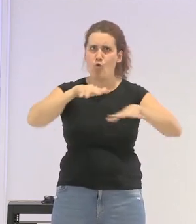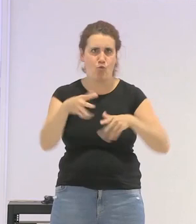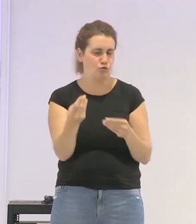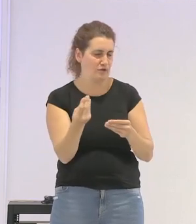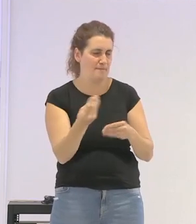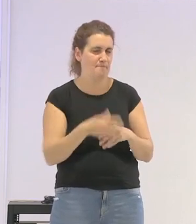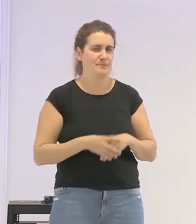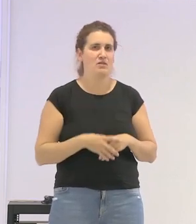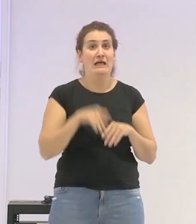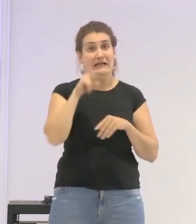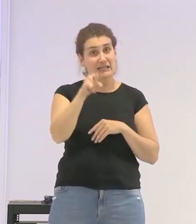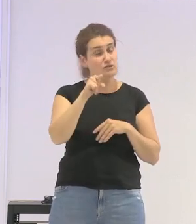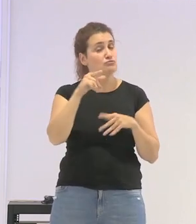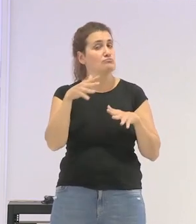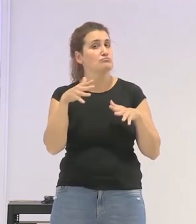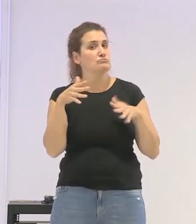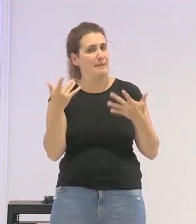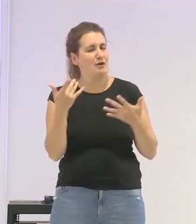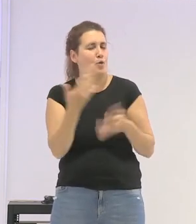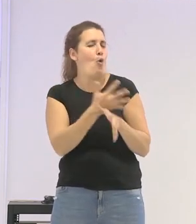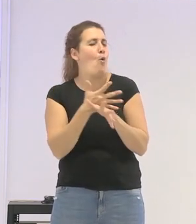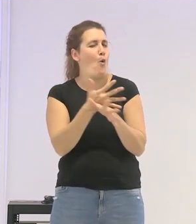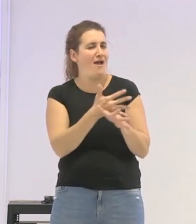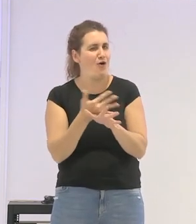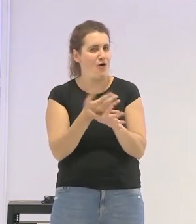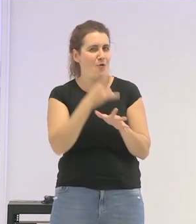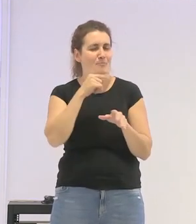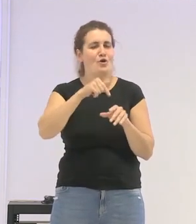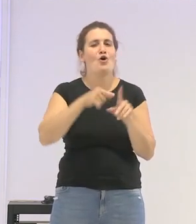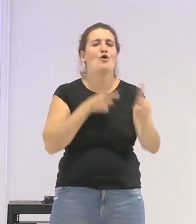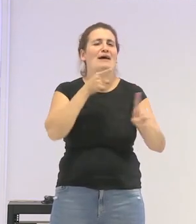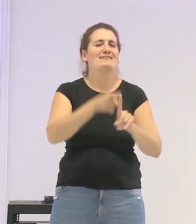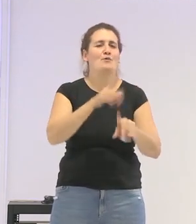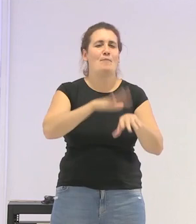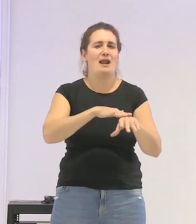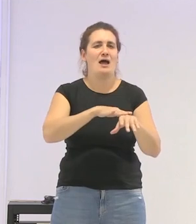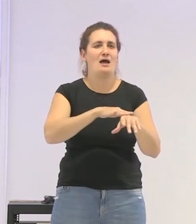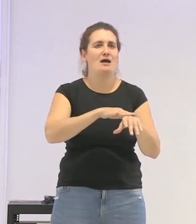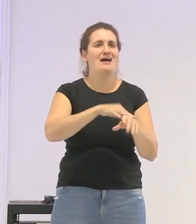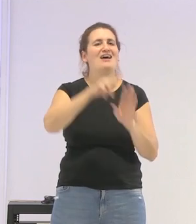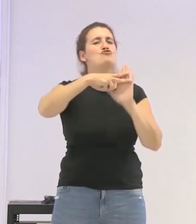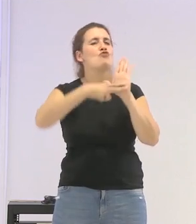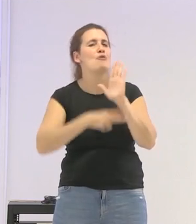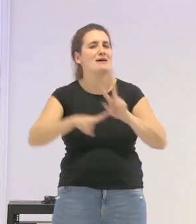Entonces, bueno, a eso también juegan, ¿no? Es como un poco como a romper el tablero, a generar unas nuevas reglas